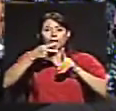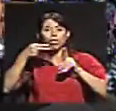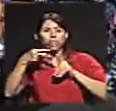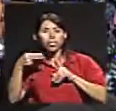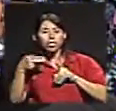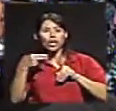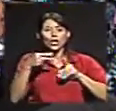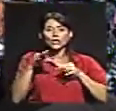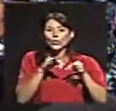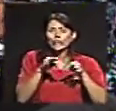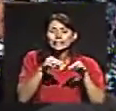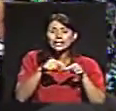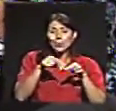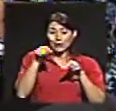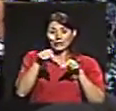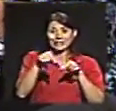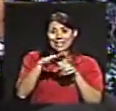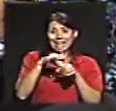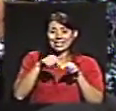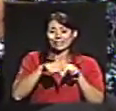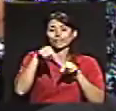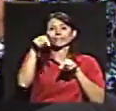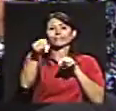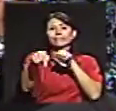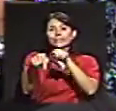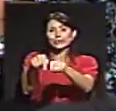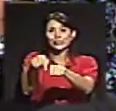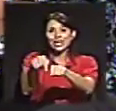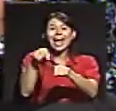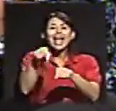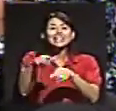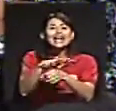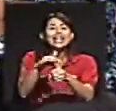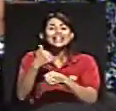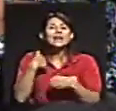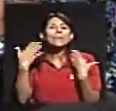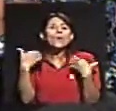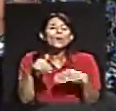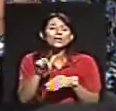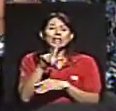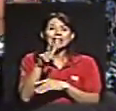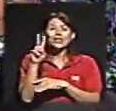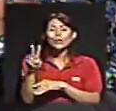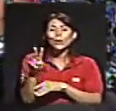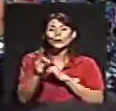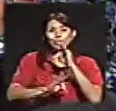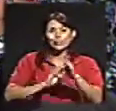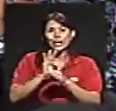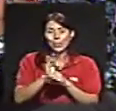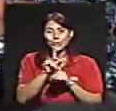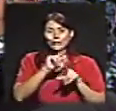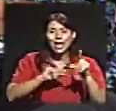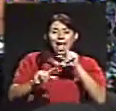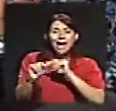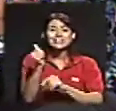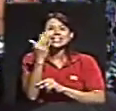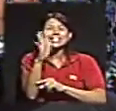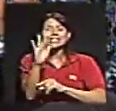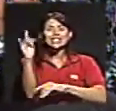en la isla tiene por lo menos 32 especies de aves, 15 especies de árboles, 83 especies